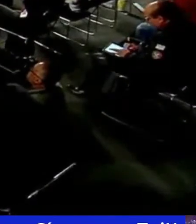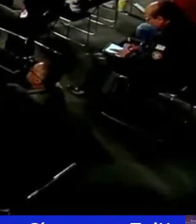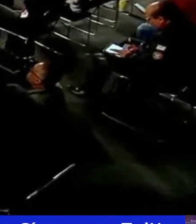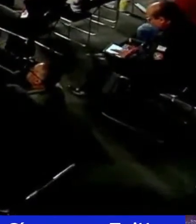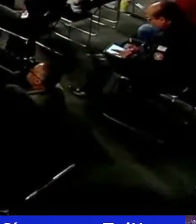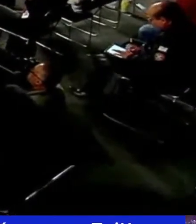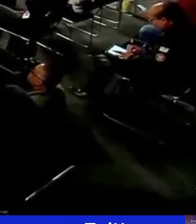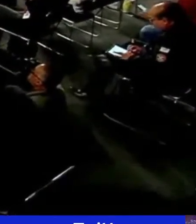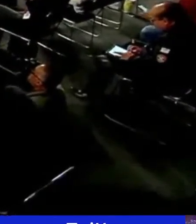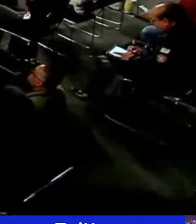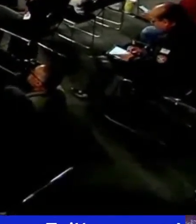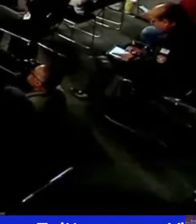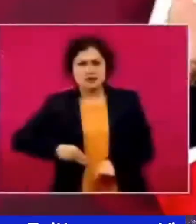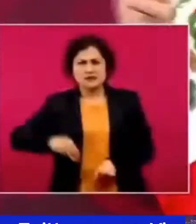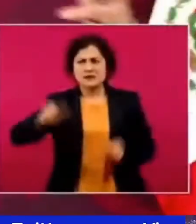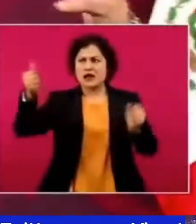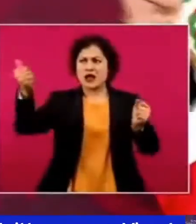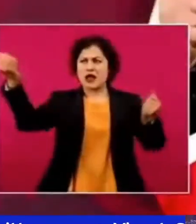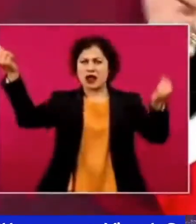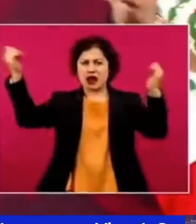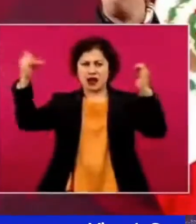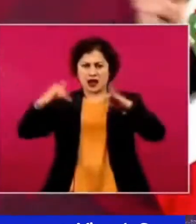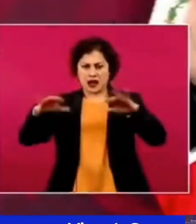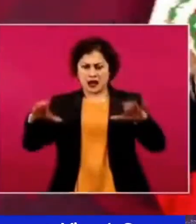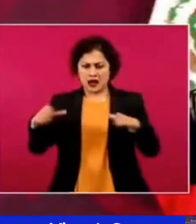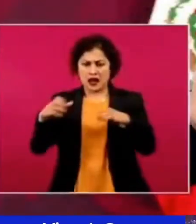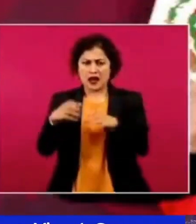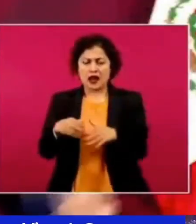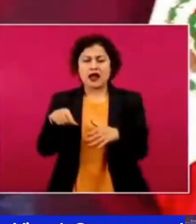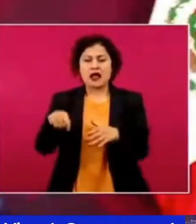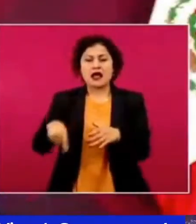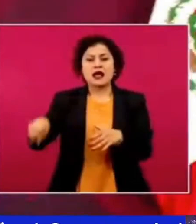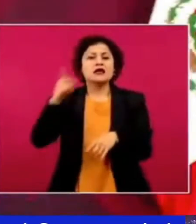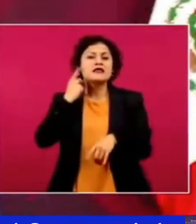diputados comida en abundancia.